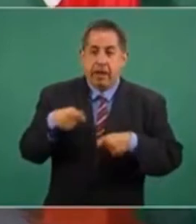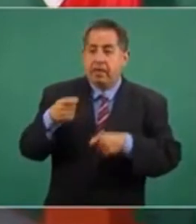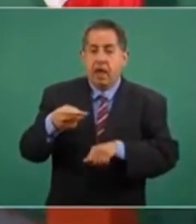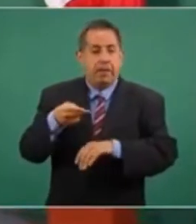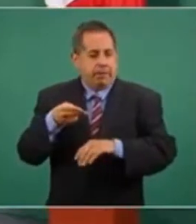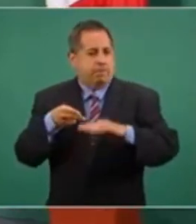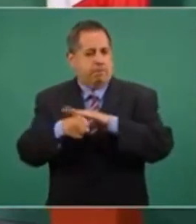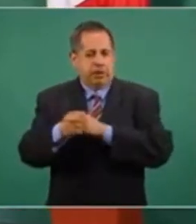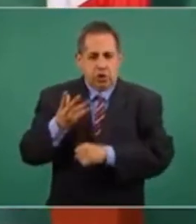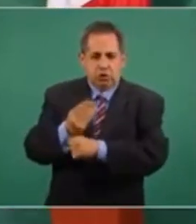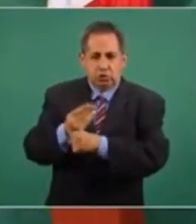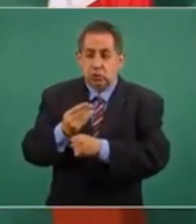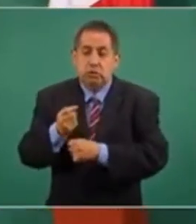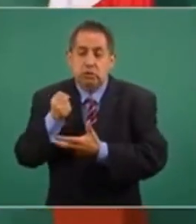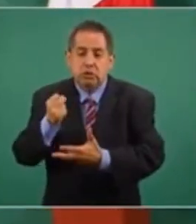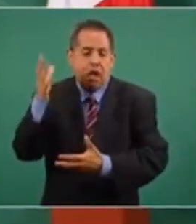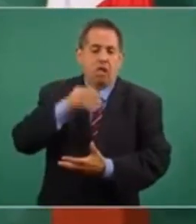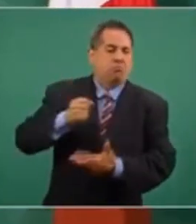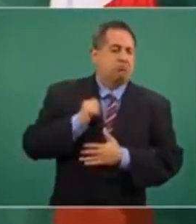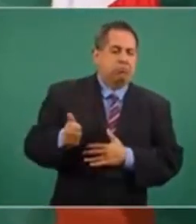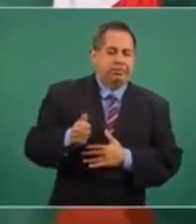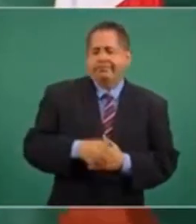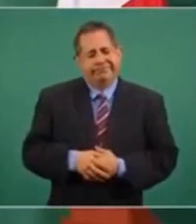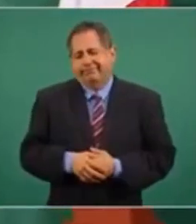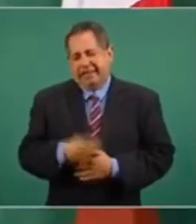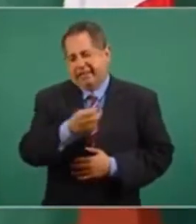metro. Es falso.